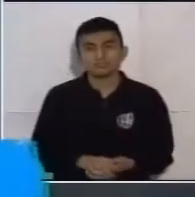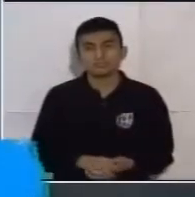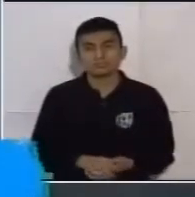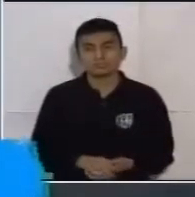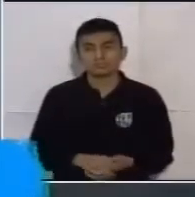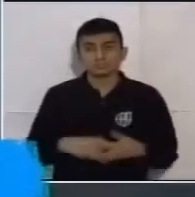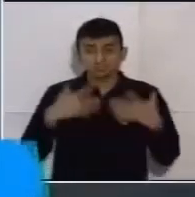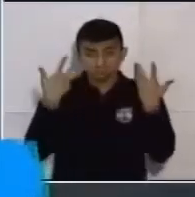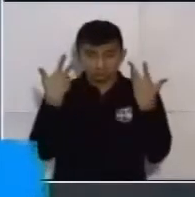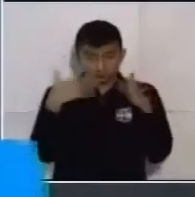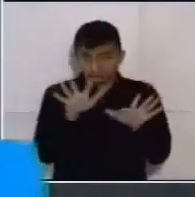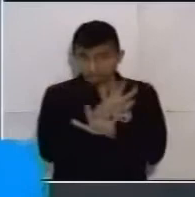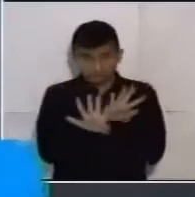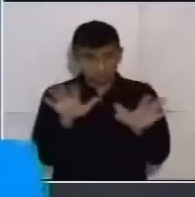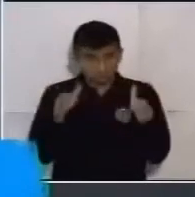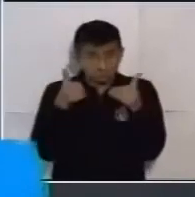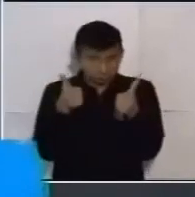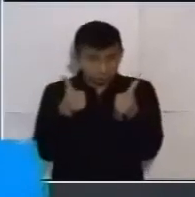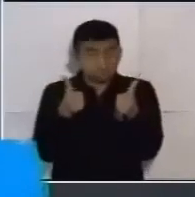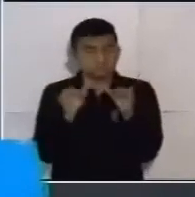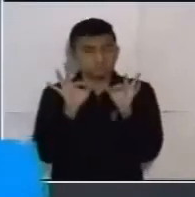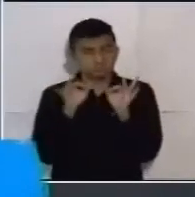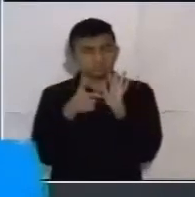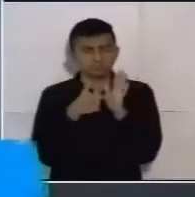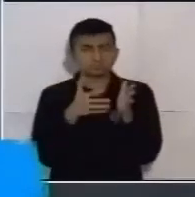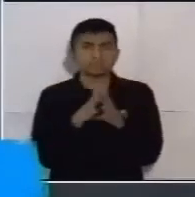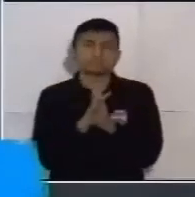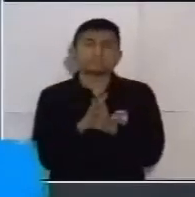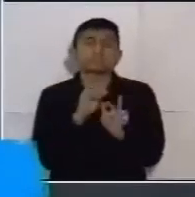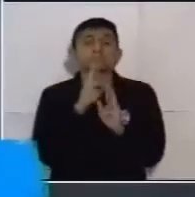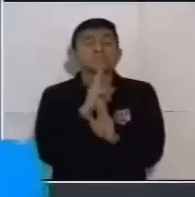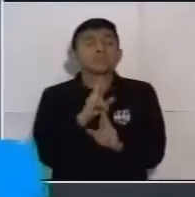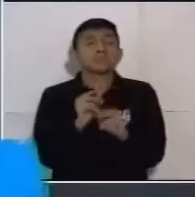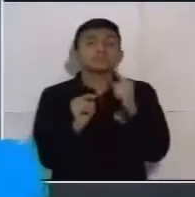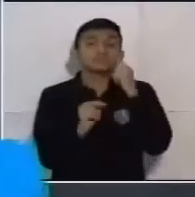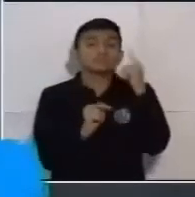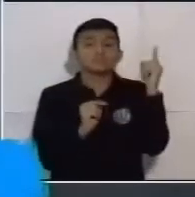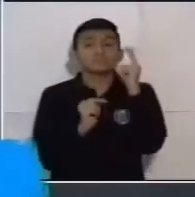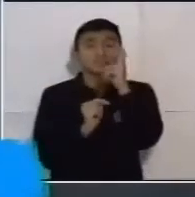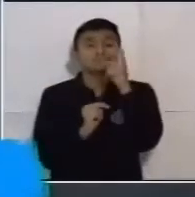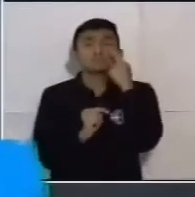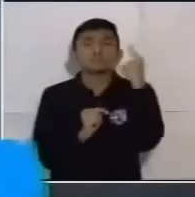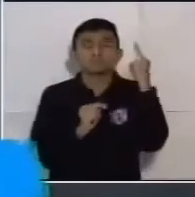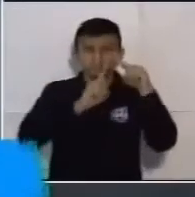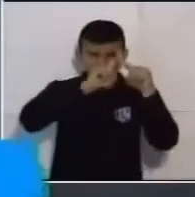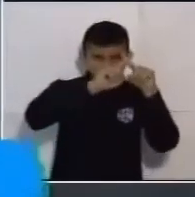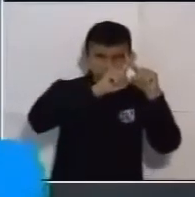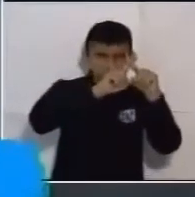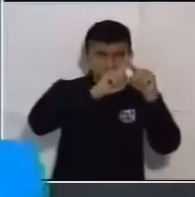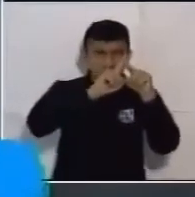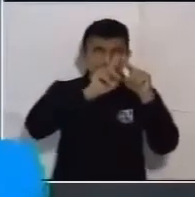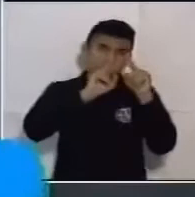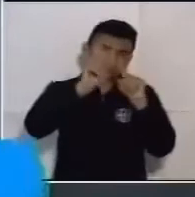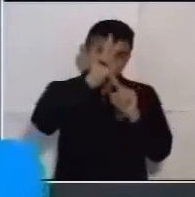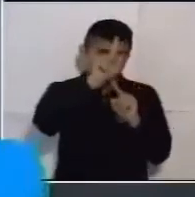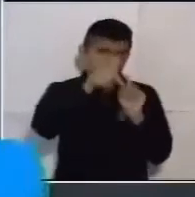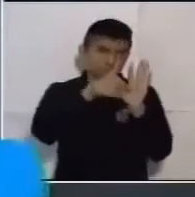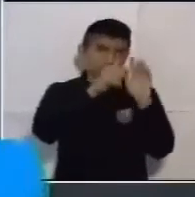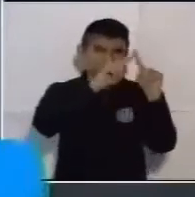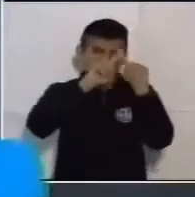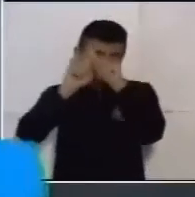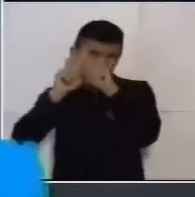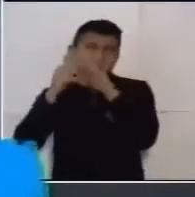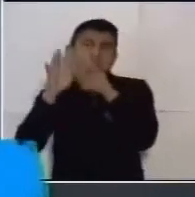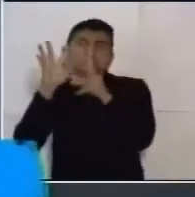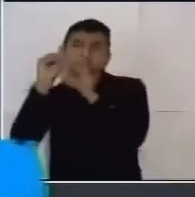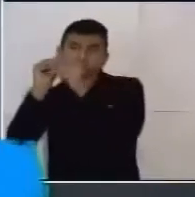Ya efectuadas las operaciones que aparecen, nos queda entonces así. X por X, X cuadrado, más por